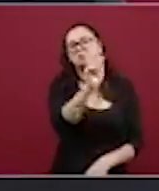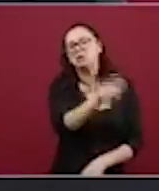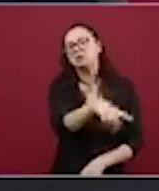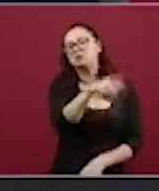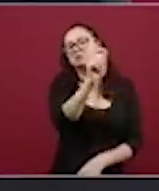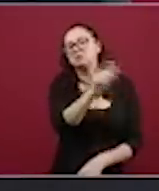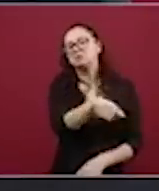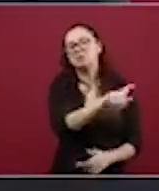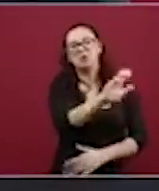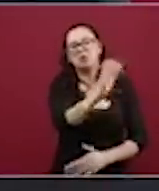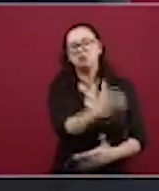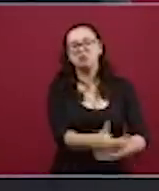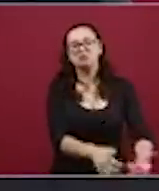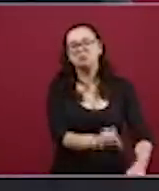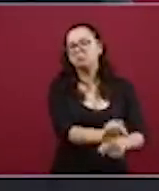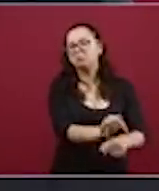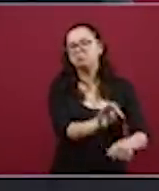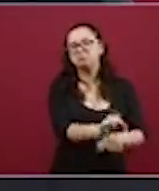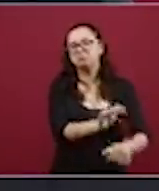un contrato